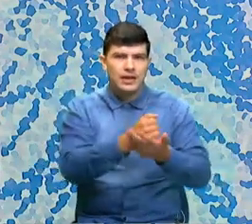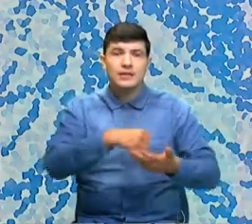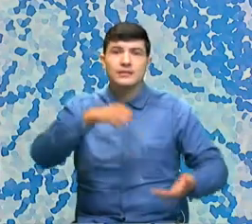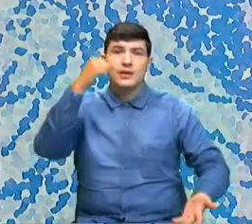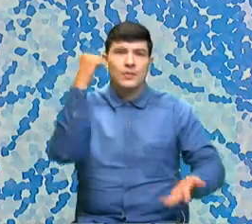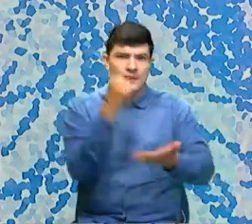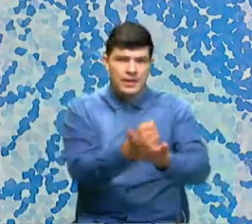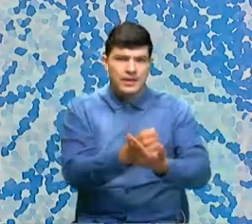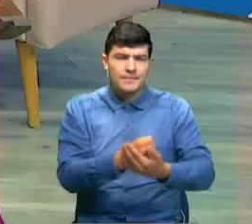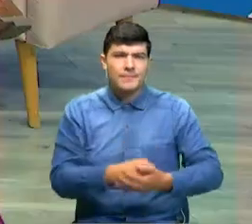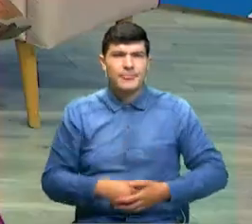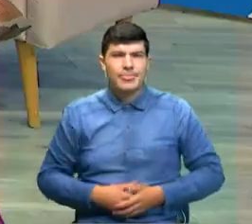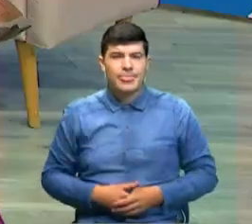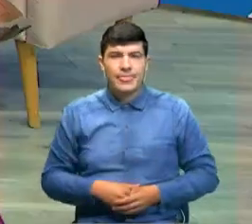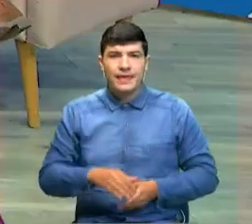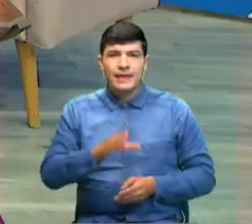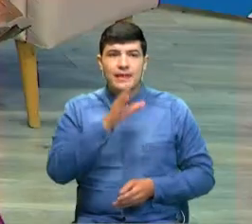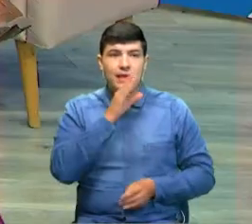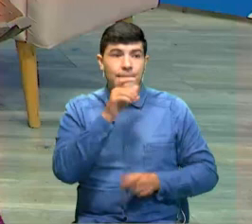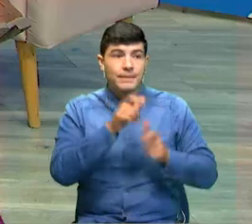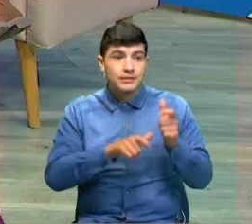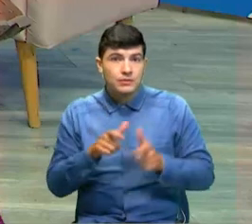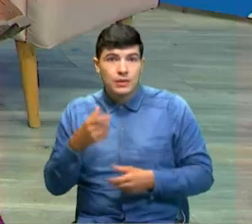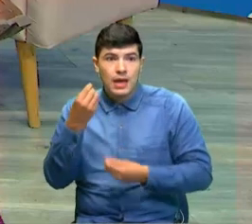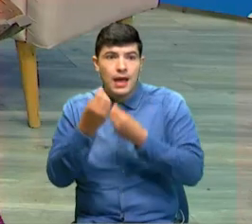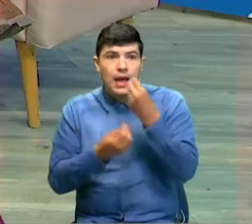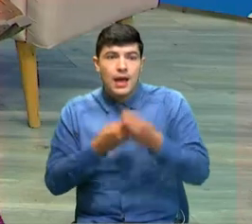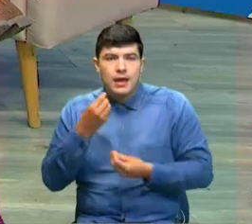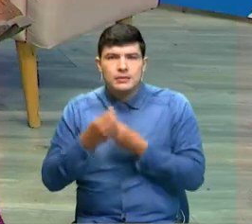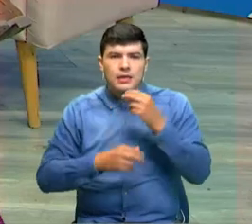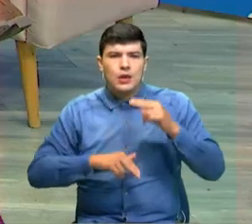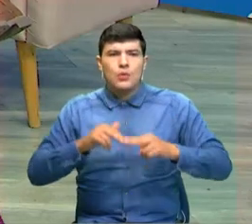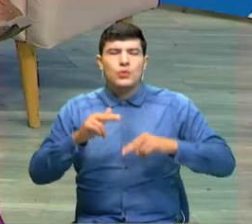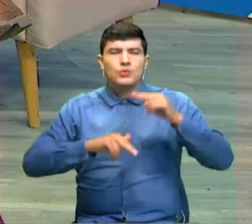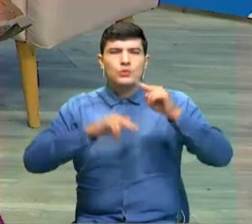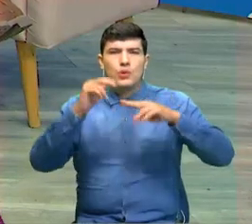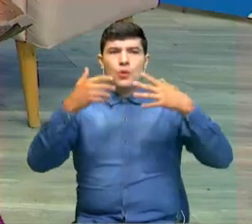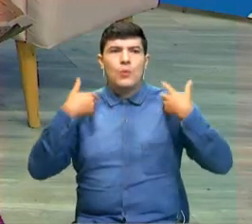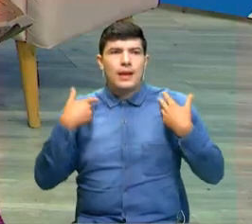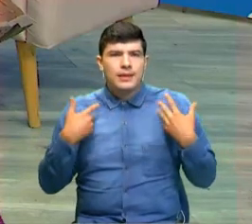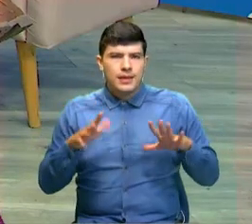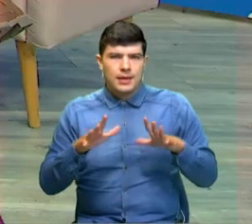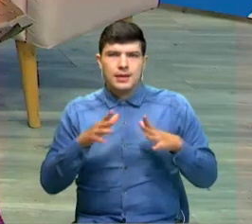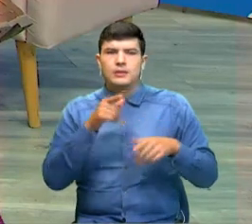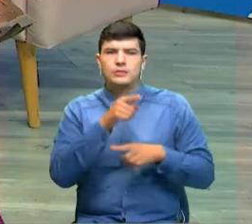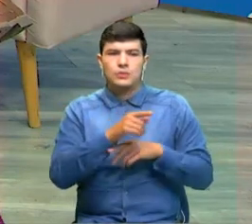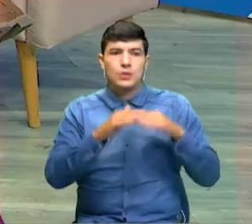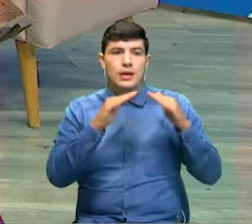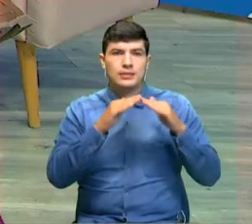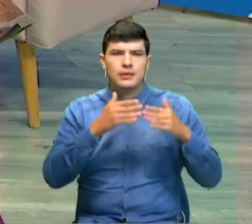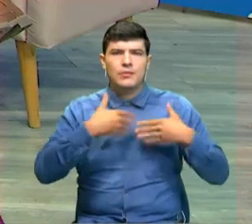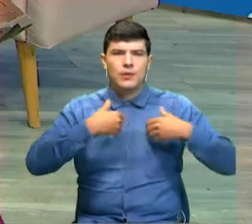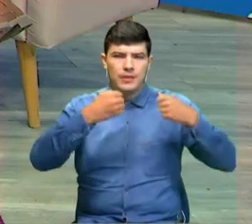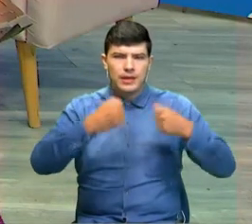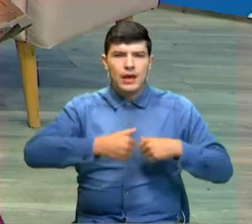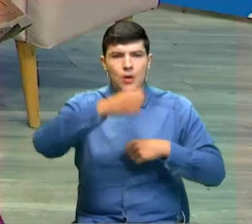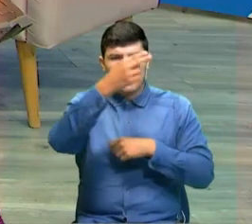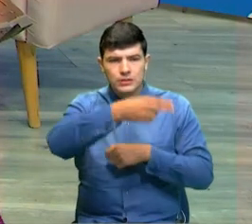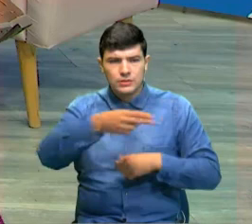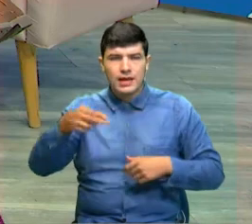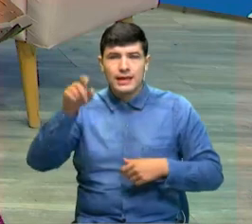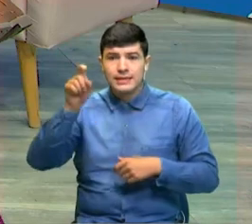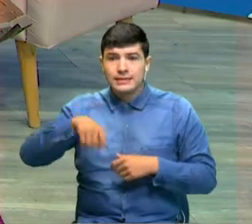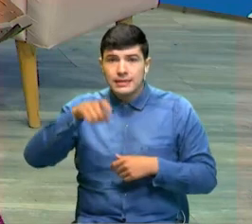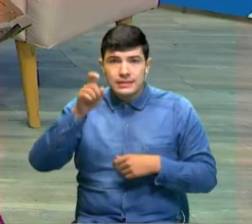se obliga que quien realice cualquier modificación en propiedad horizontal requiere la aprobación